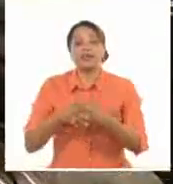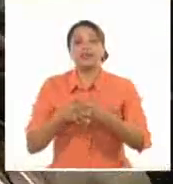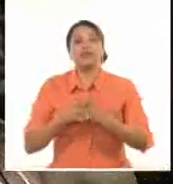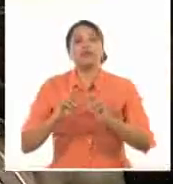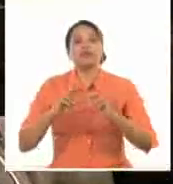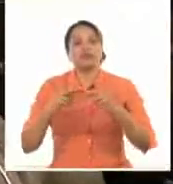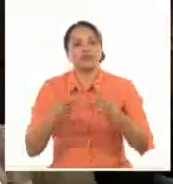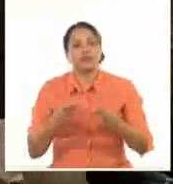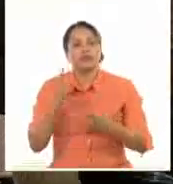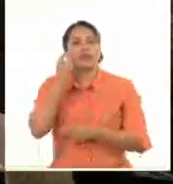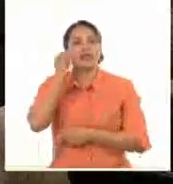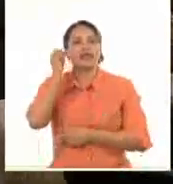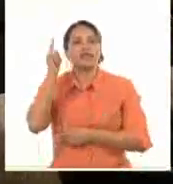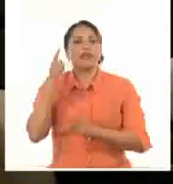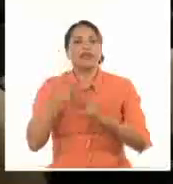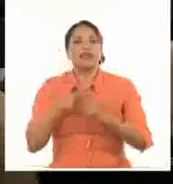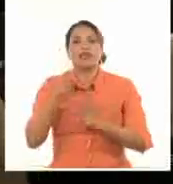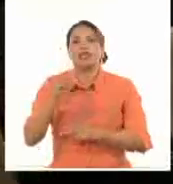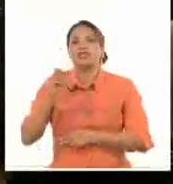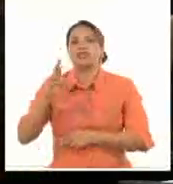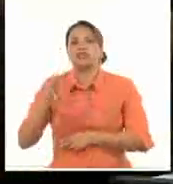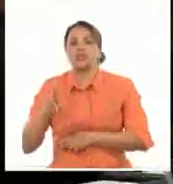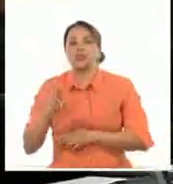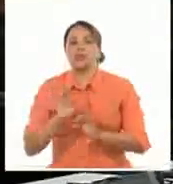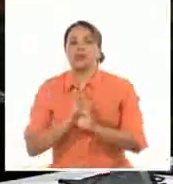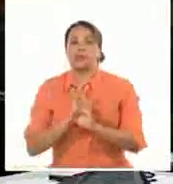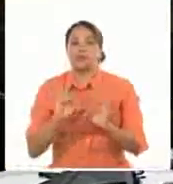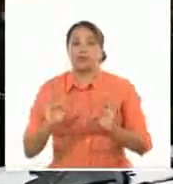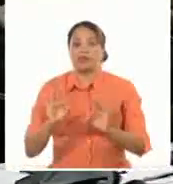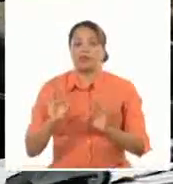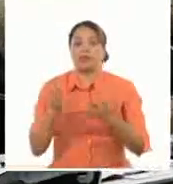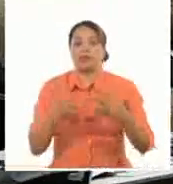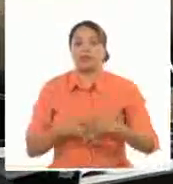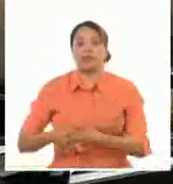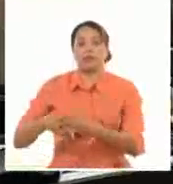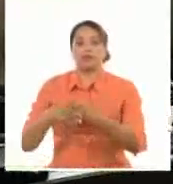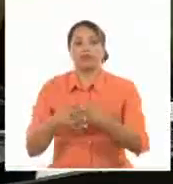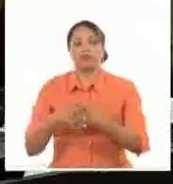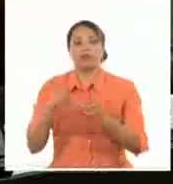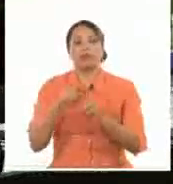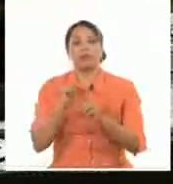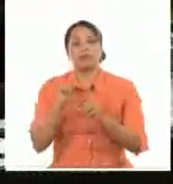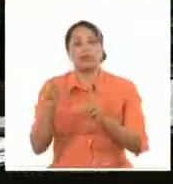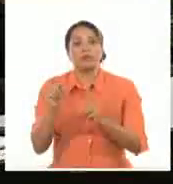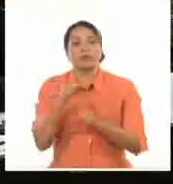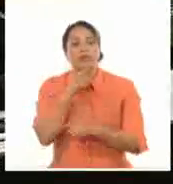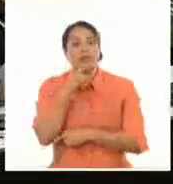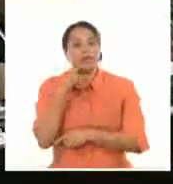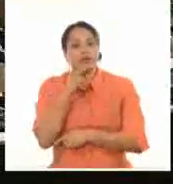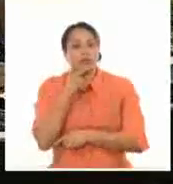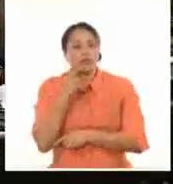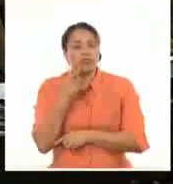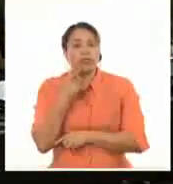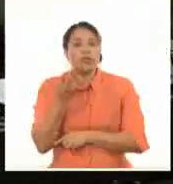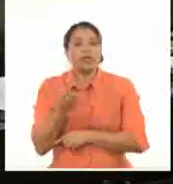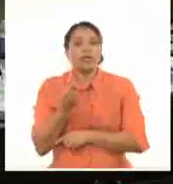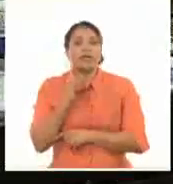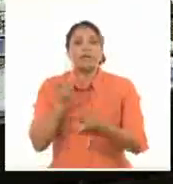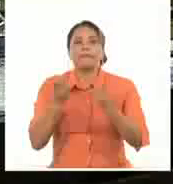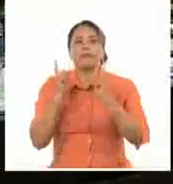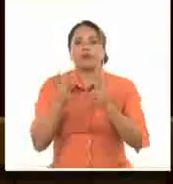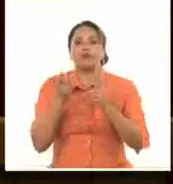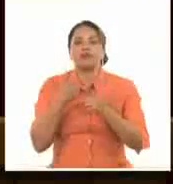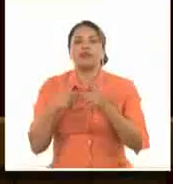George Kennan, antiguo experto estadounidense en el tema soviético y arquitecto de la política de contención frente al